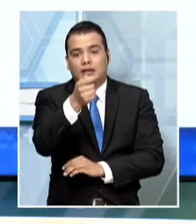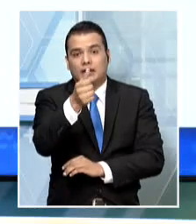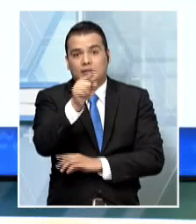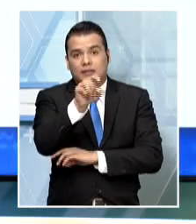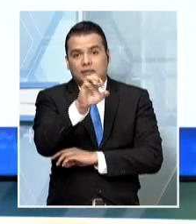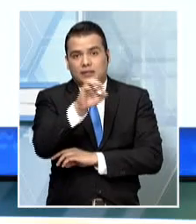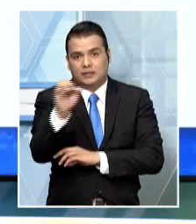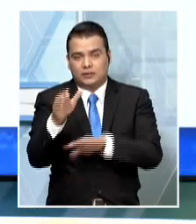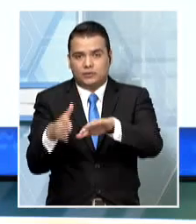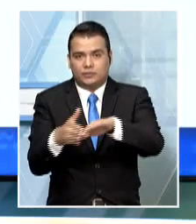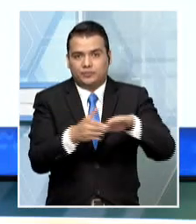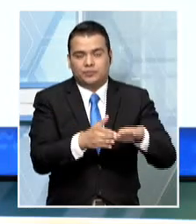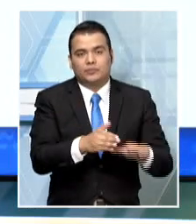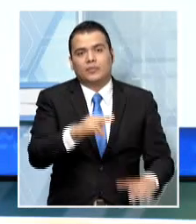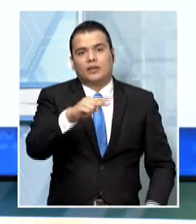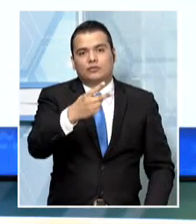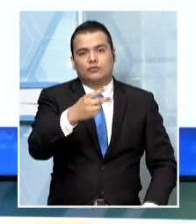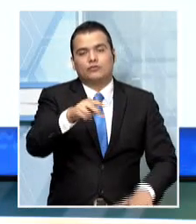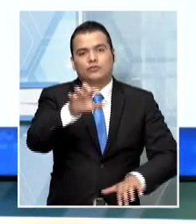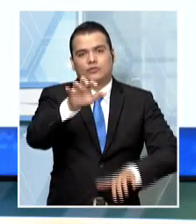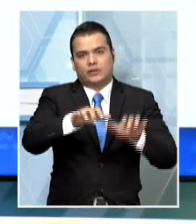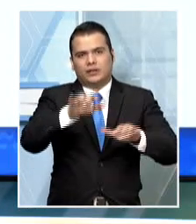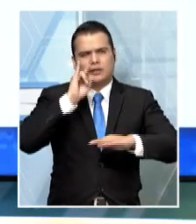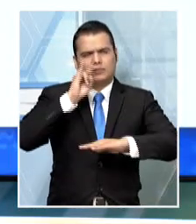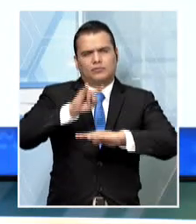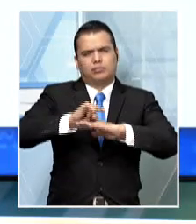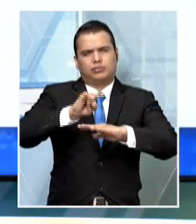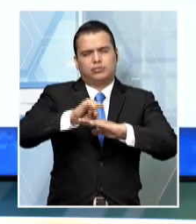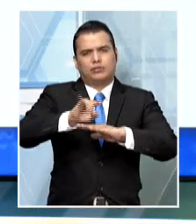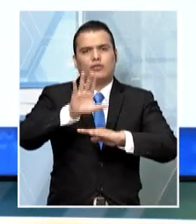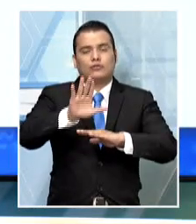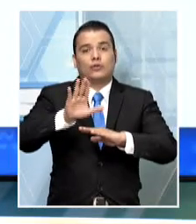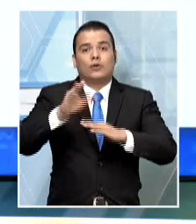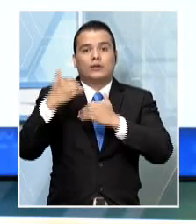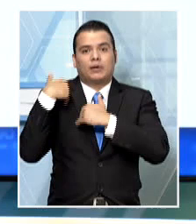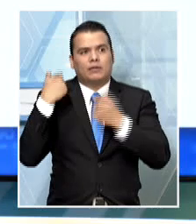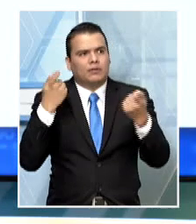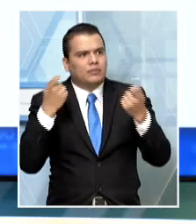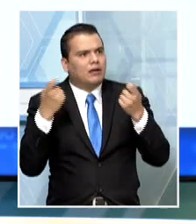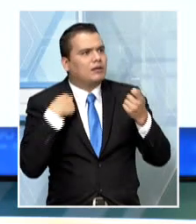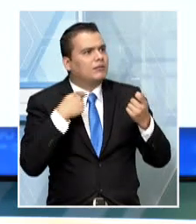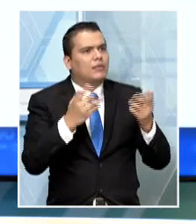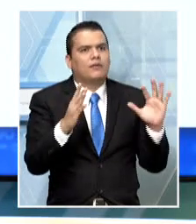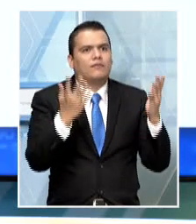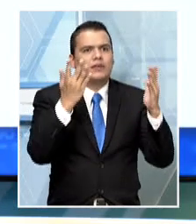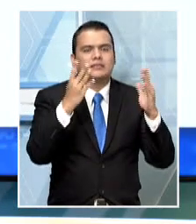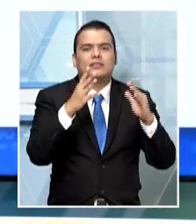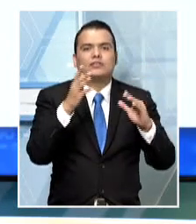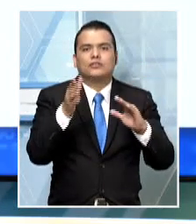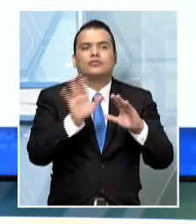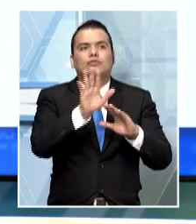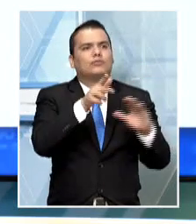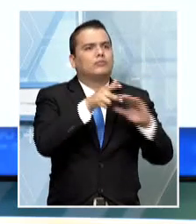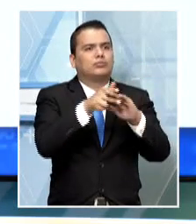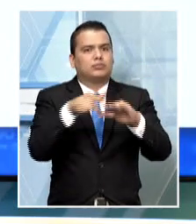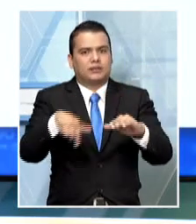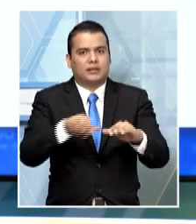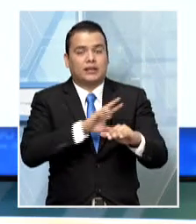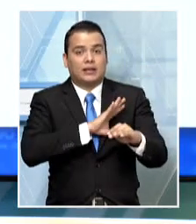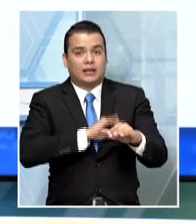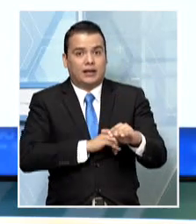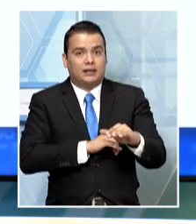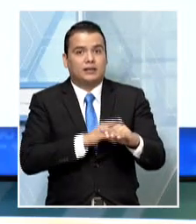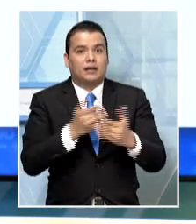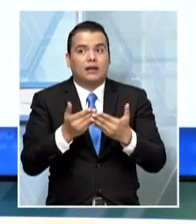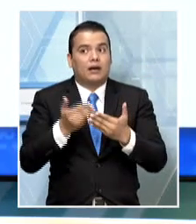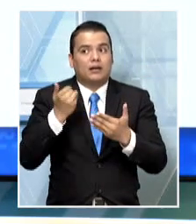y el subsecretario de Inspección y Vigilancia, Jimmy Dranguet, quien lidera los operativos para desactivar fiestas en la capital del Valle del Cauca, fue víctima